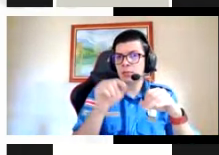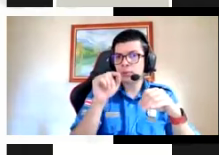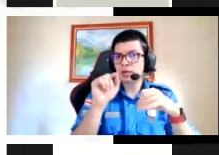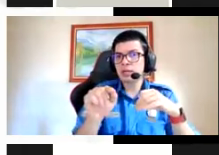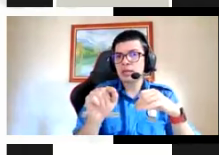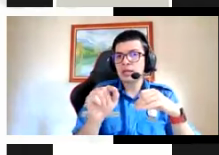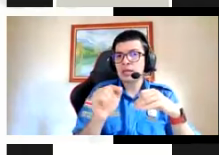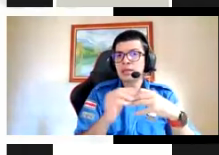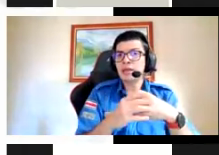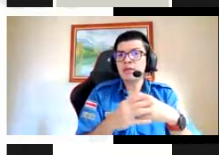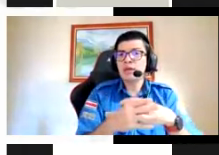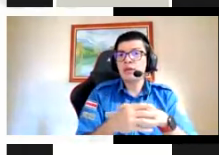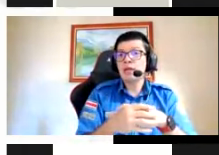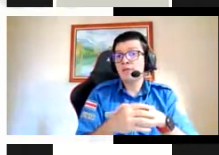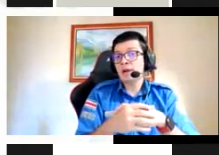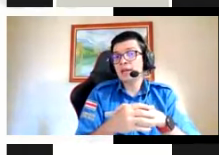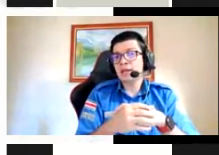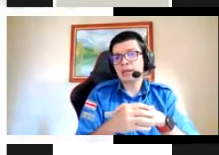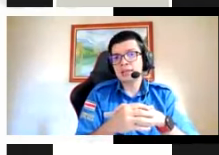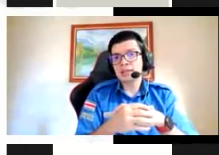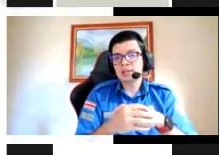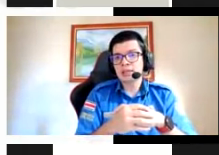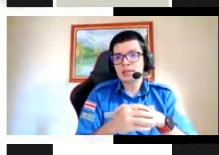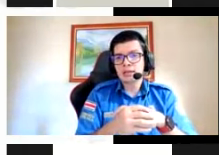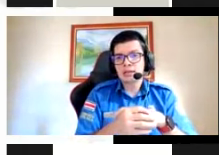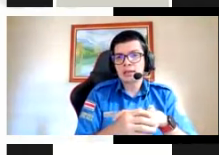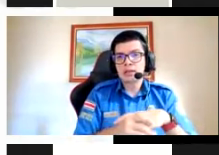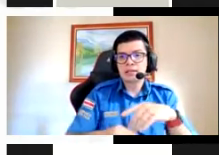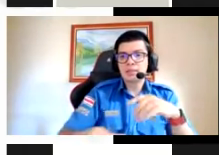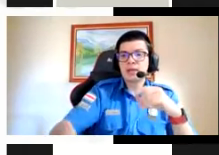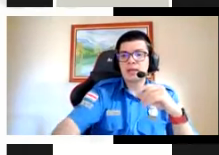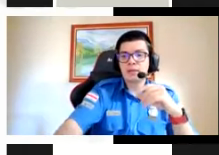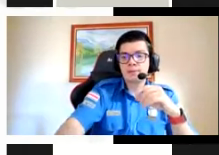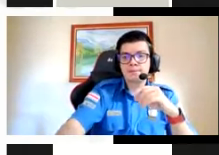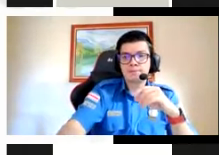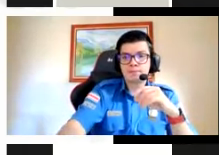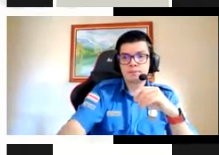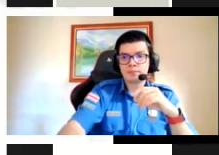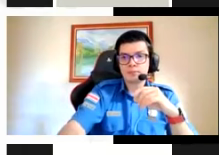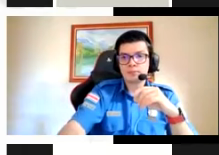y por la débil y la frágil que es esta manguera.